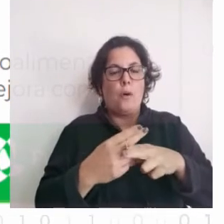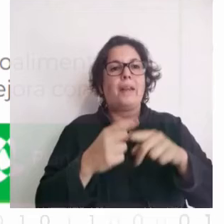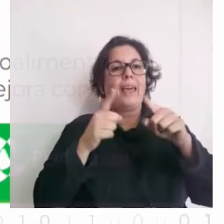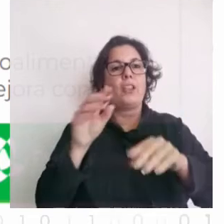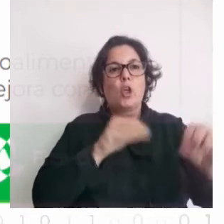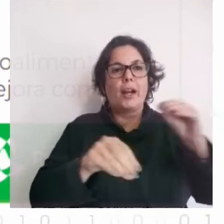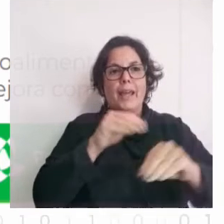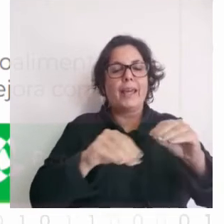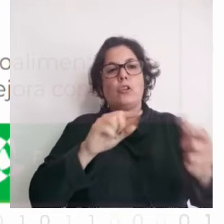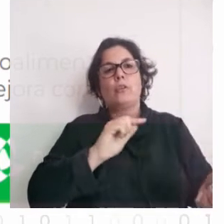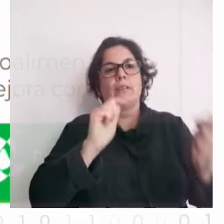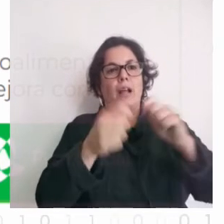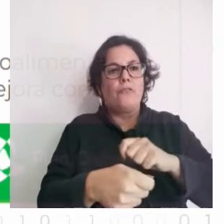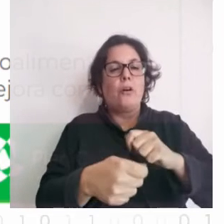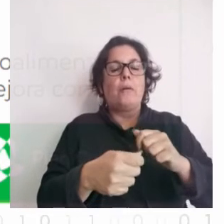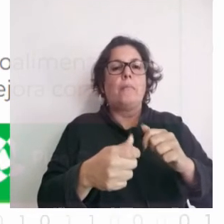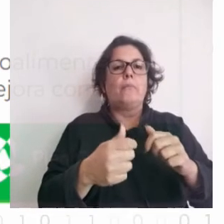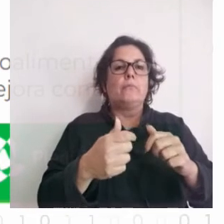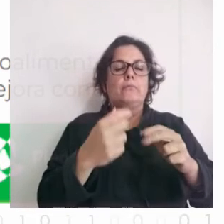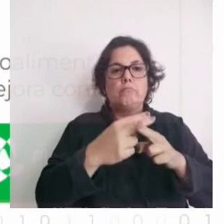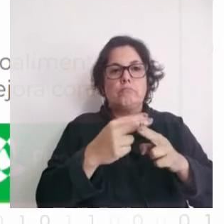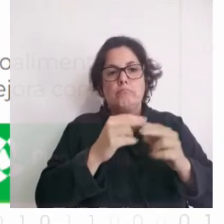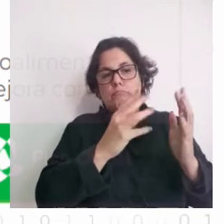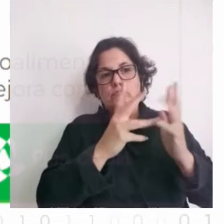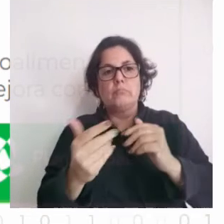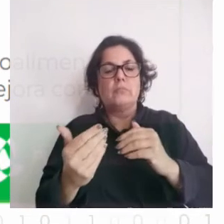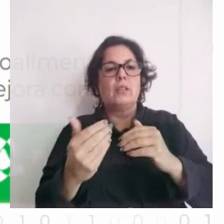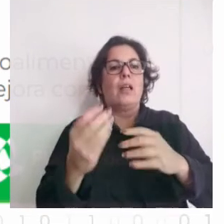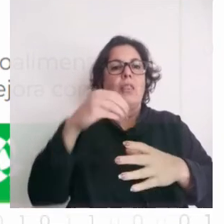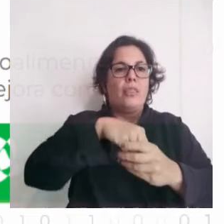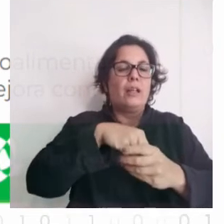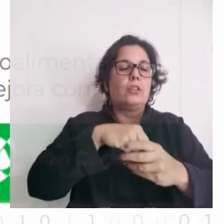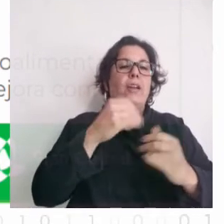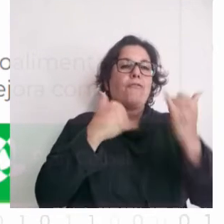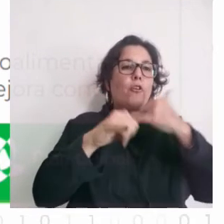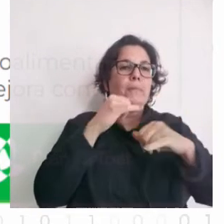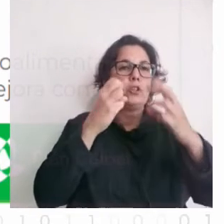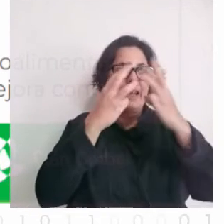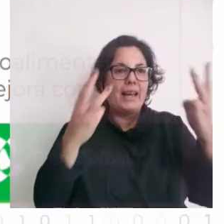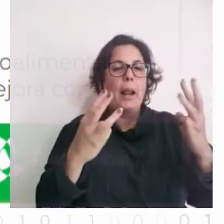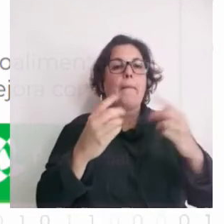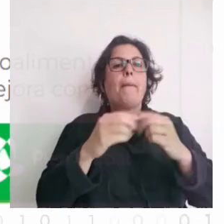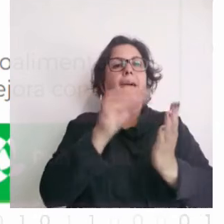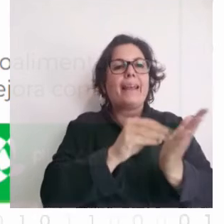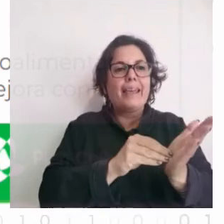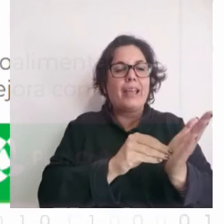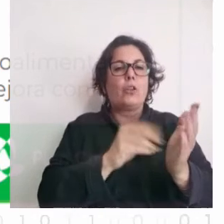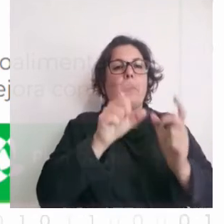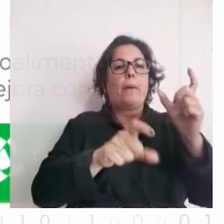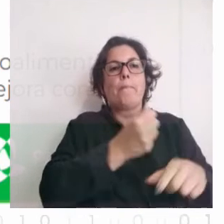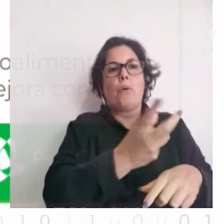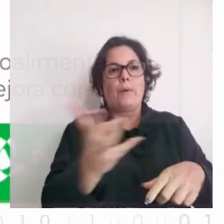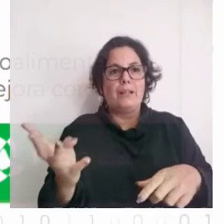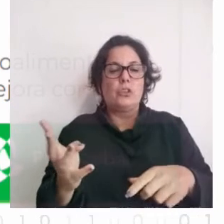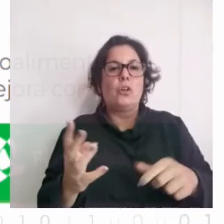los transformamos, anonimizamos e integramos al Data Warehouse para la construcción de un registro de población. De